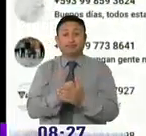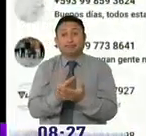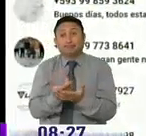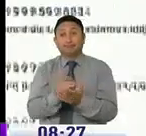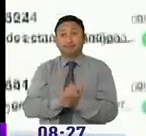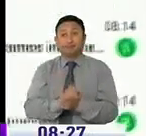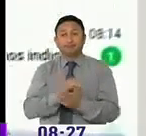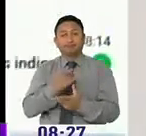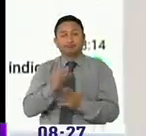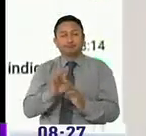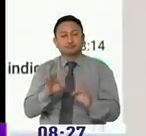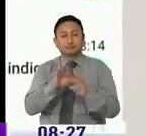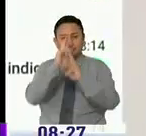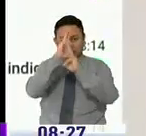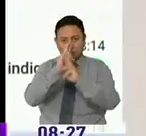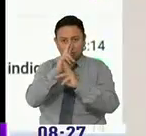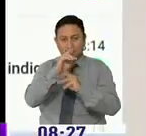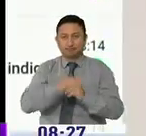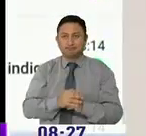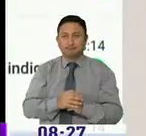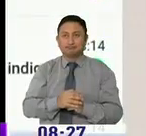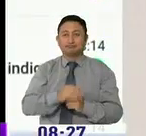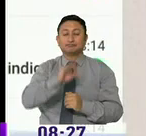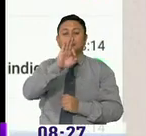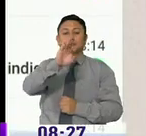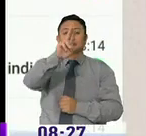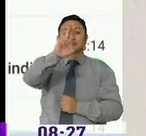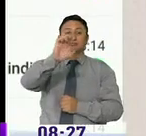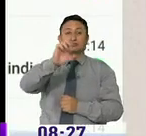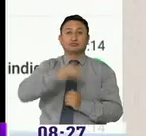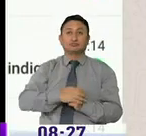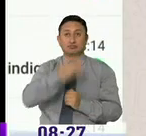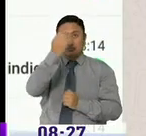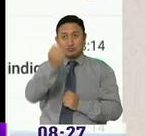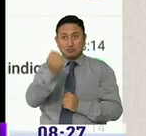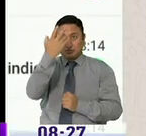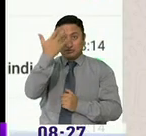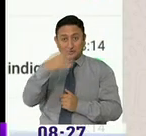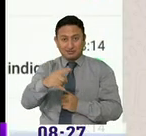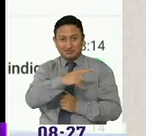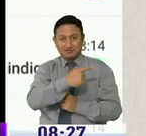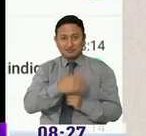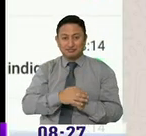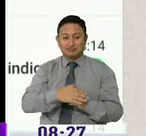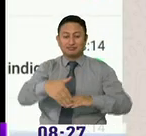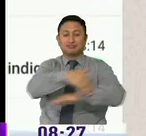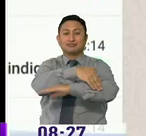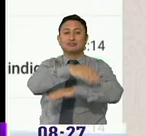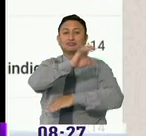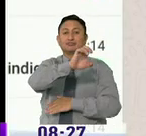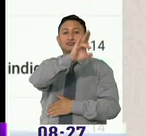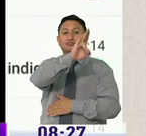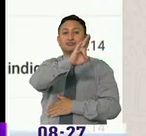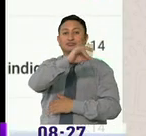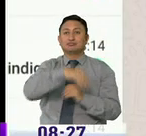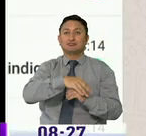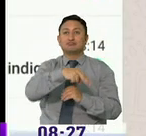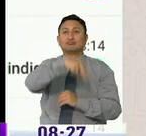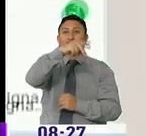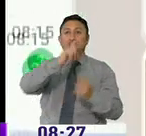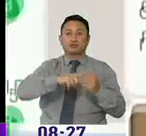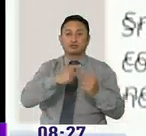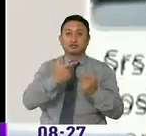que respetar las señales. Señores TVC, buenos días, vecinos. Ya esto ha hecho mala costumbre. Calle E7 de Molineros, al norte de Quito.